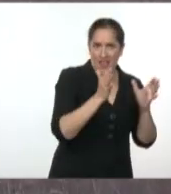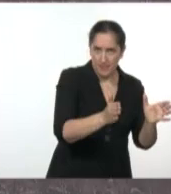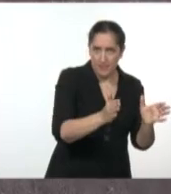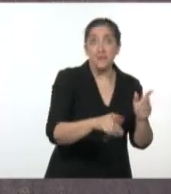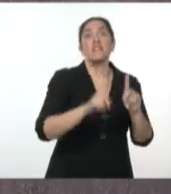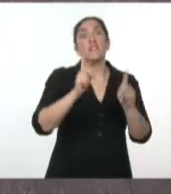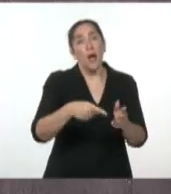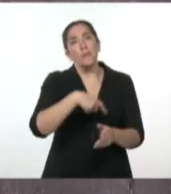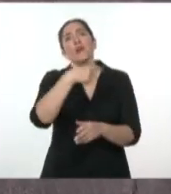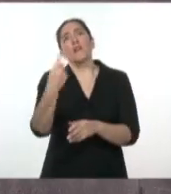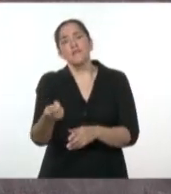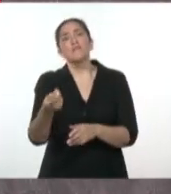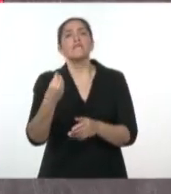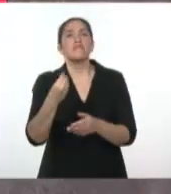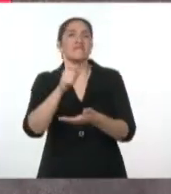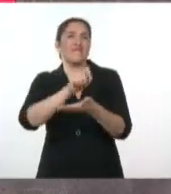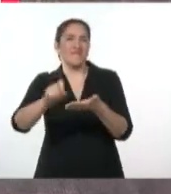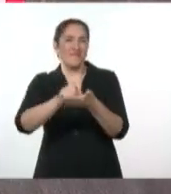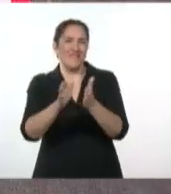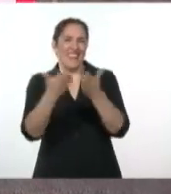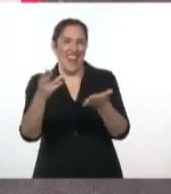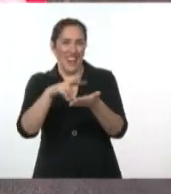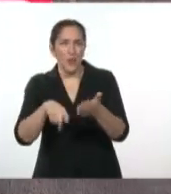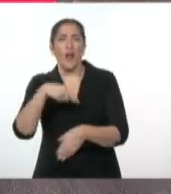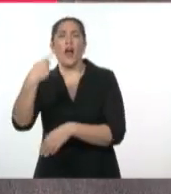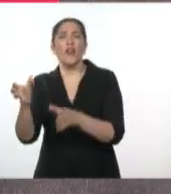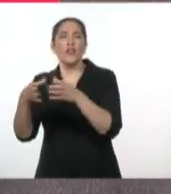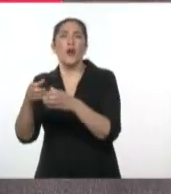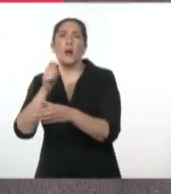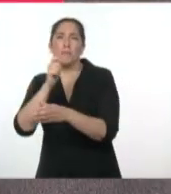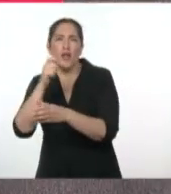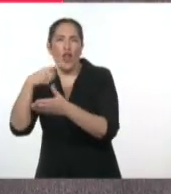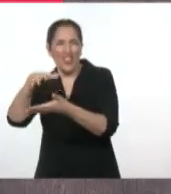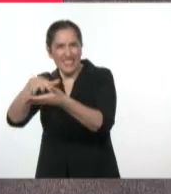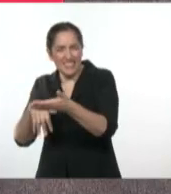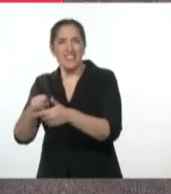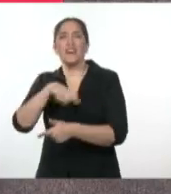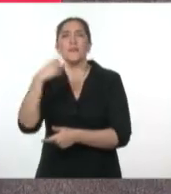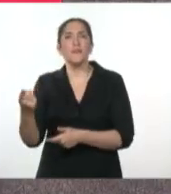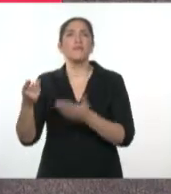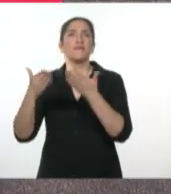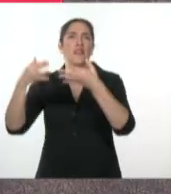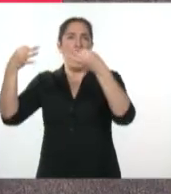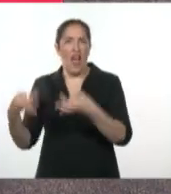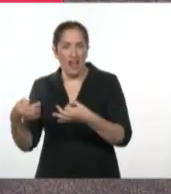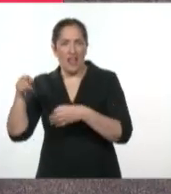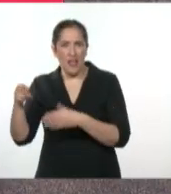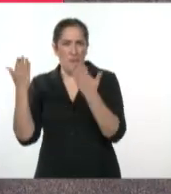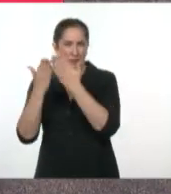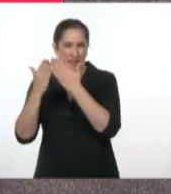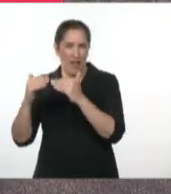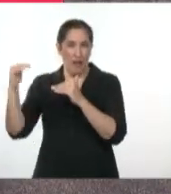tenemos la literaria, la periodística, la académica, trabajamos con el cine para pensar el